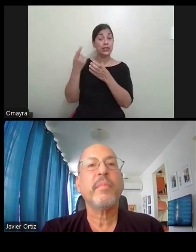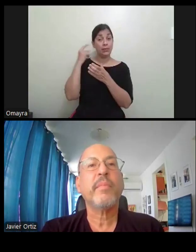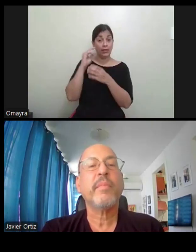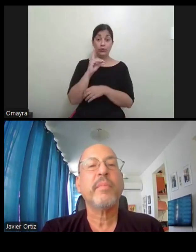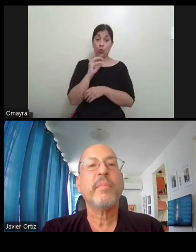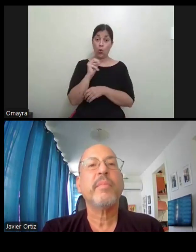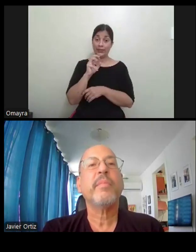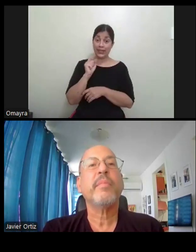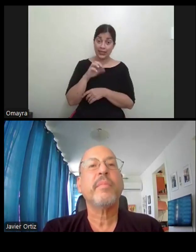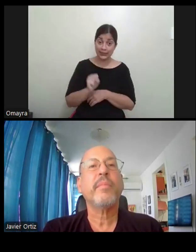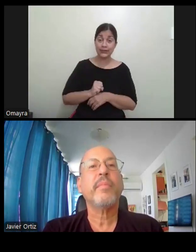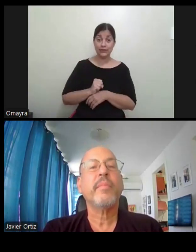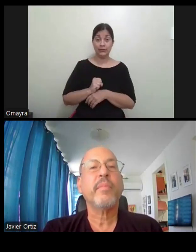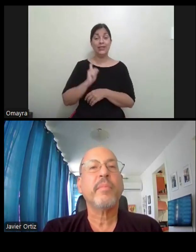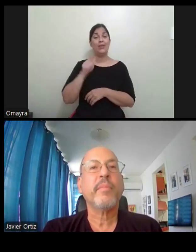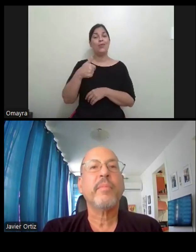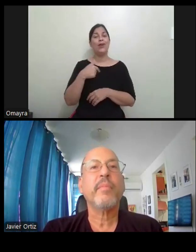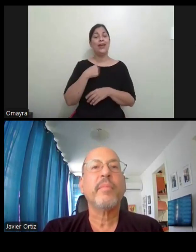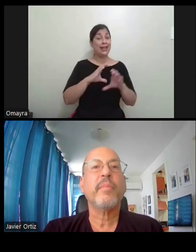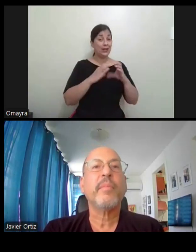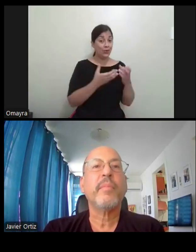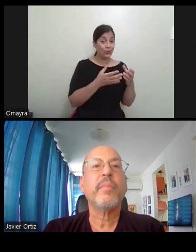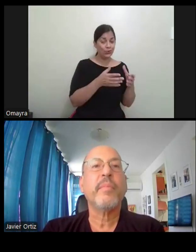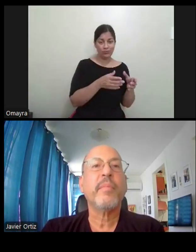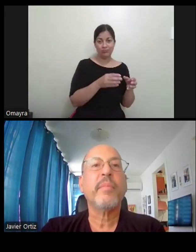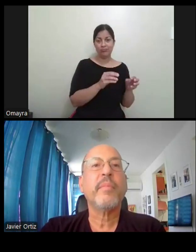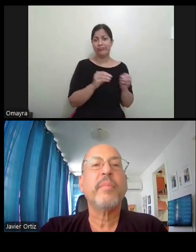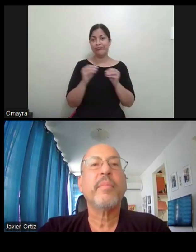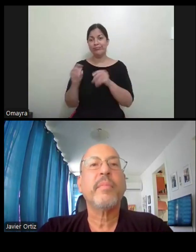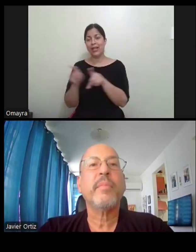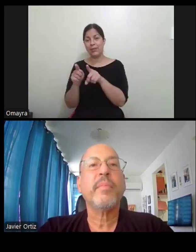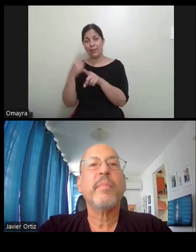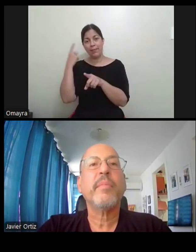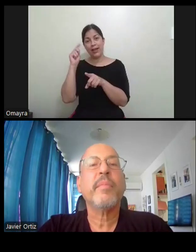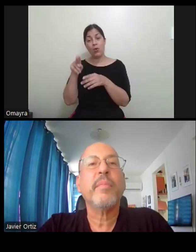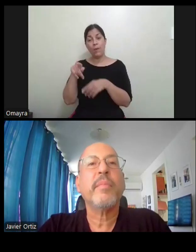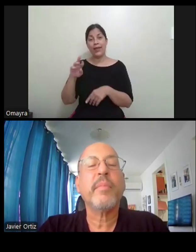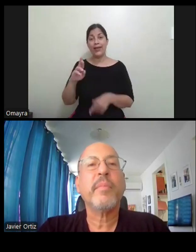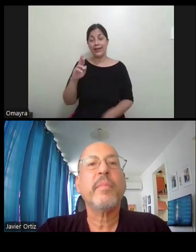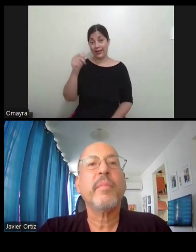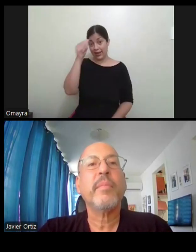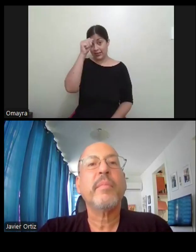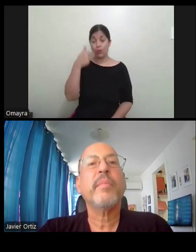que luego ese curso se lleva a la UPR en Arecibo, que es uno de los cursos que doy.